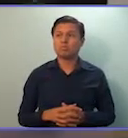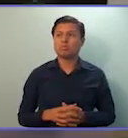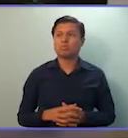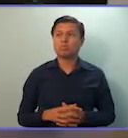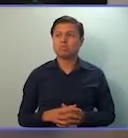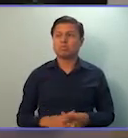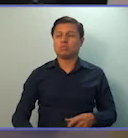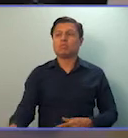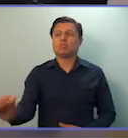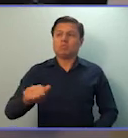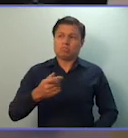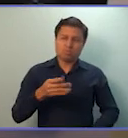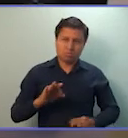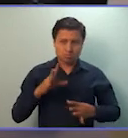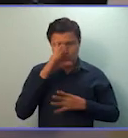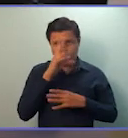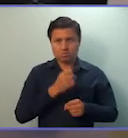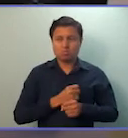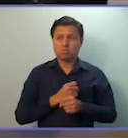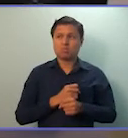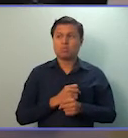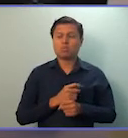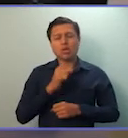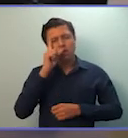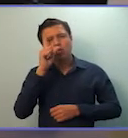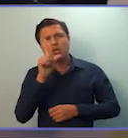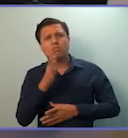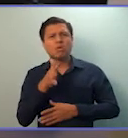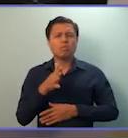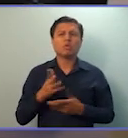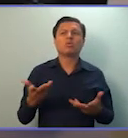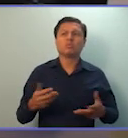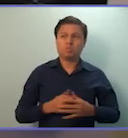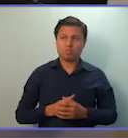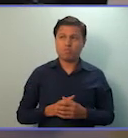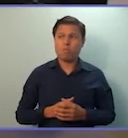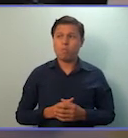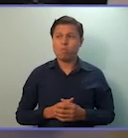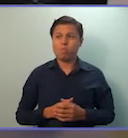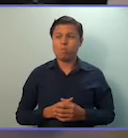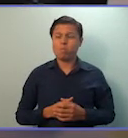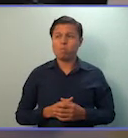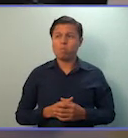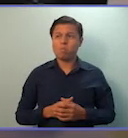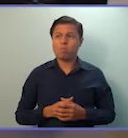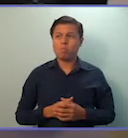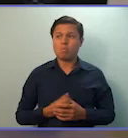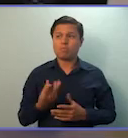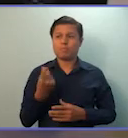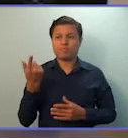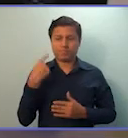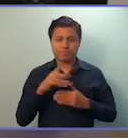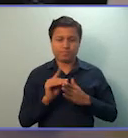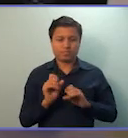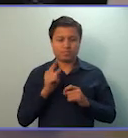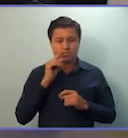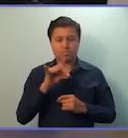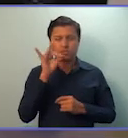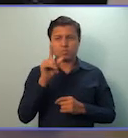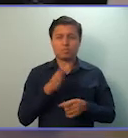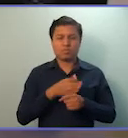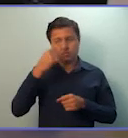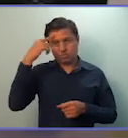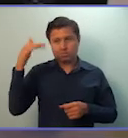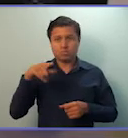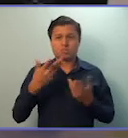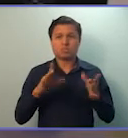cielo cierta cierta confianza e idea es más o menos cuantos diputados puede sacar un partido y